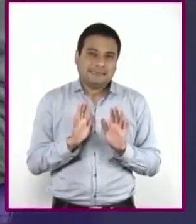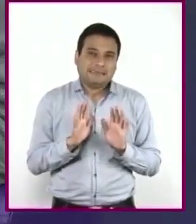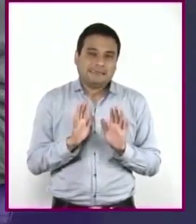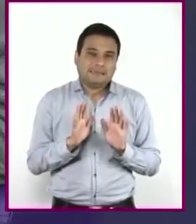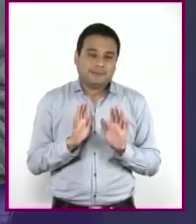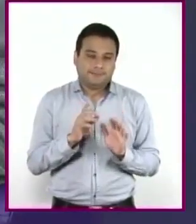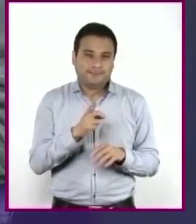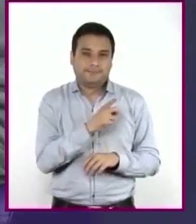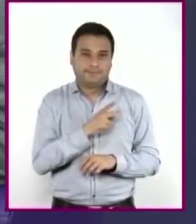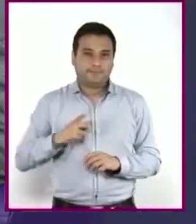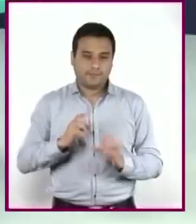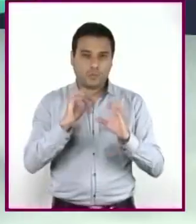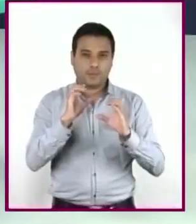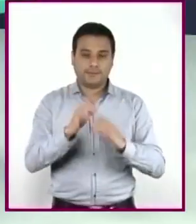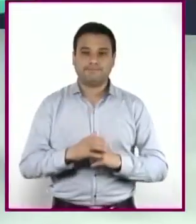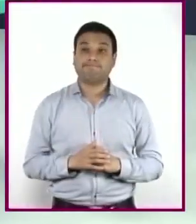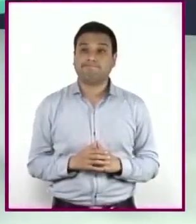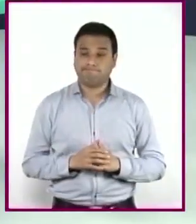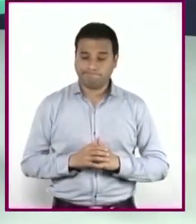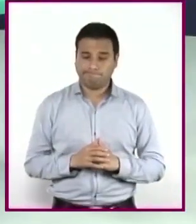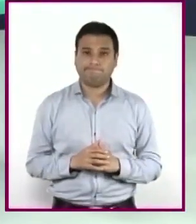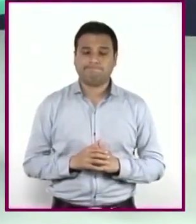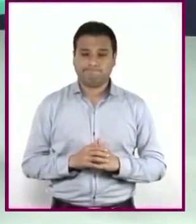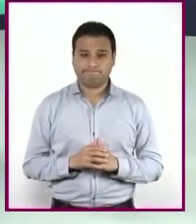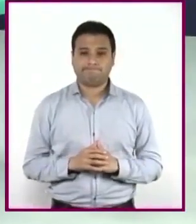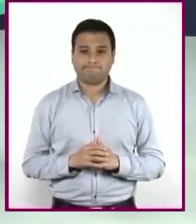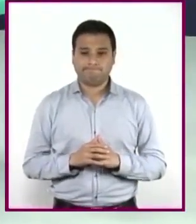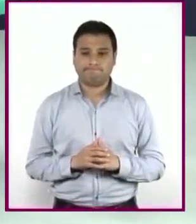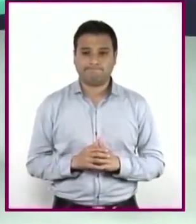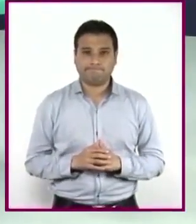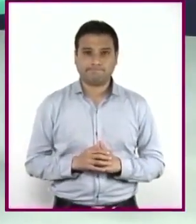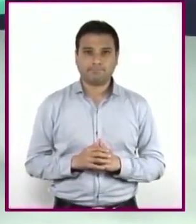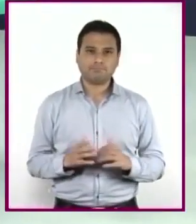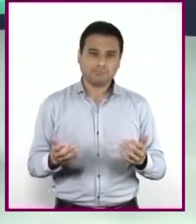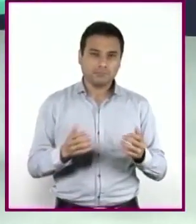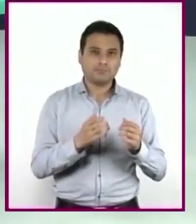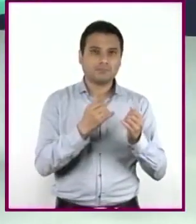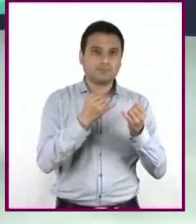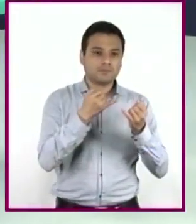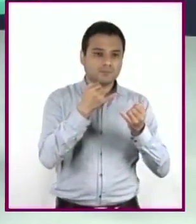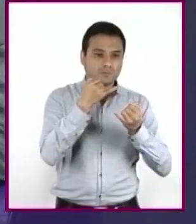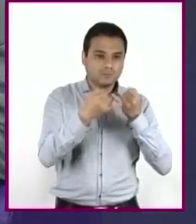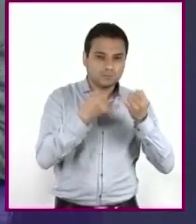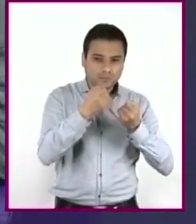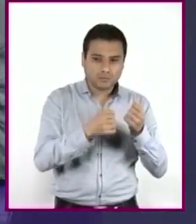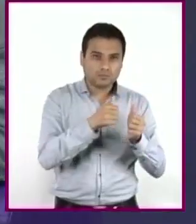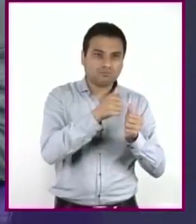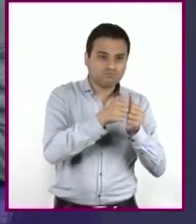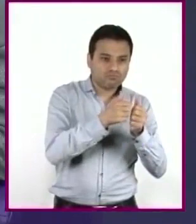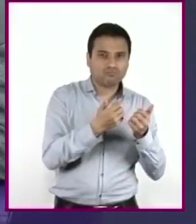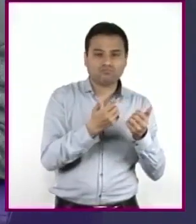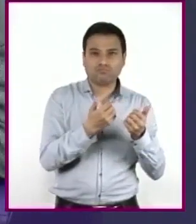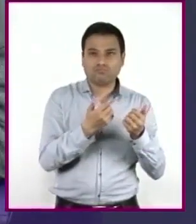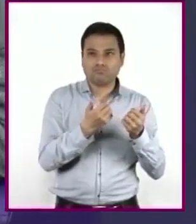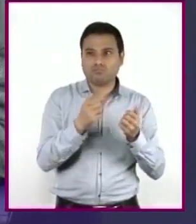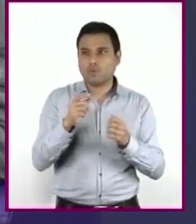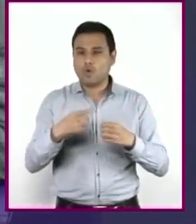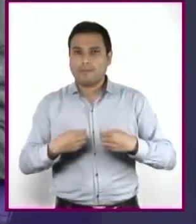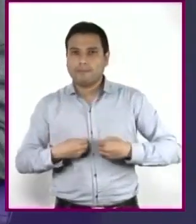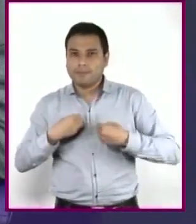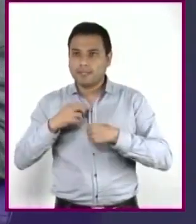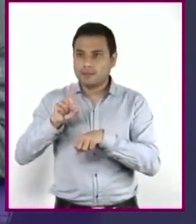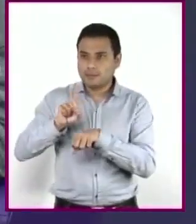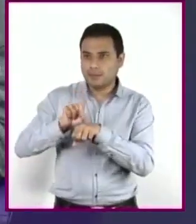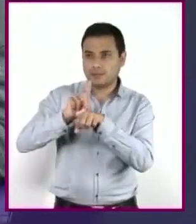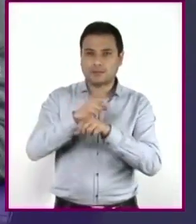grande. Ayuda mucho a entender que una cosa es lo virtual y otra cosa es la realidad. ¿Cómo llegaste a esas deducciones? Es